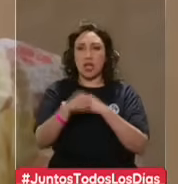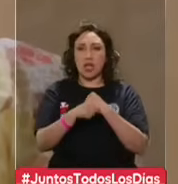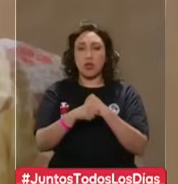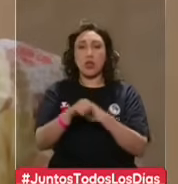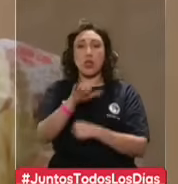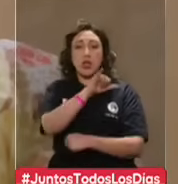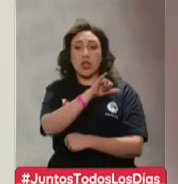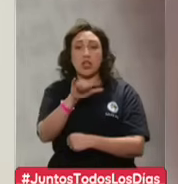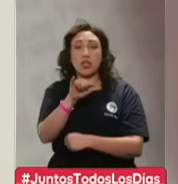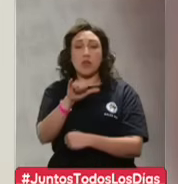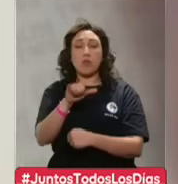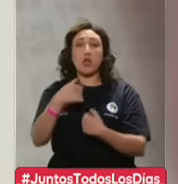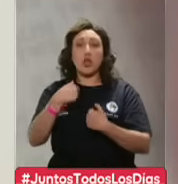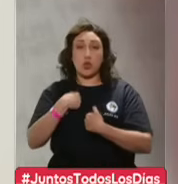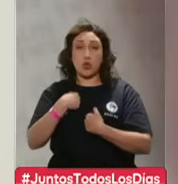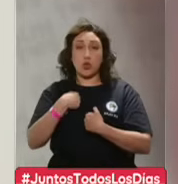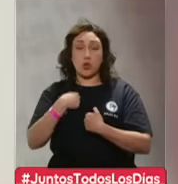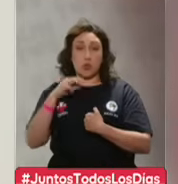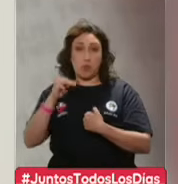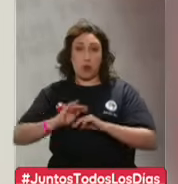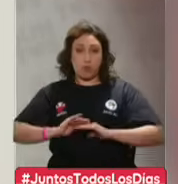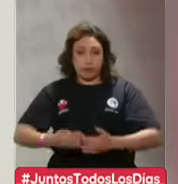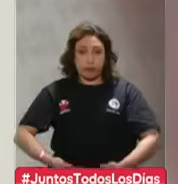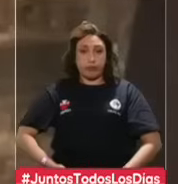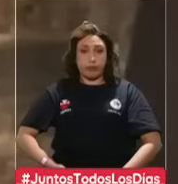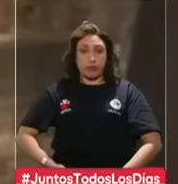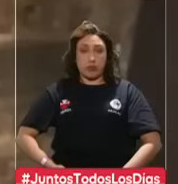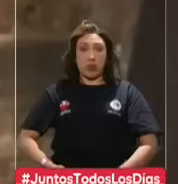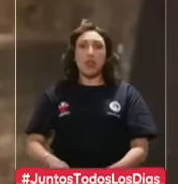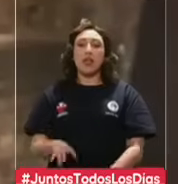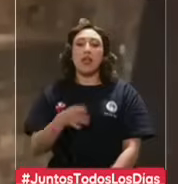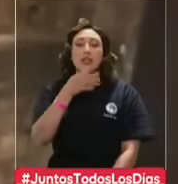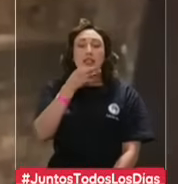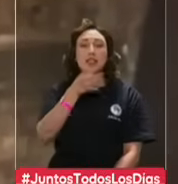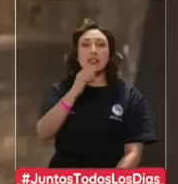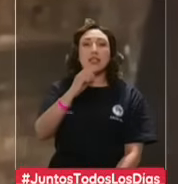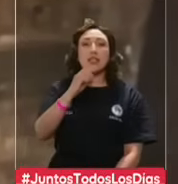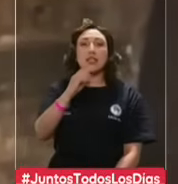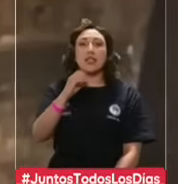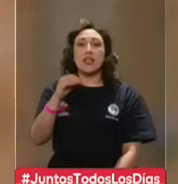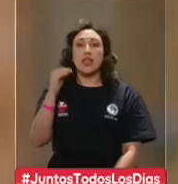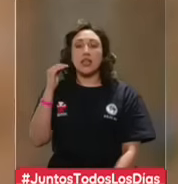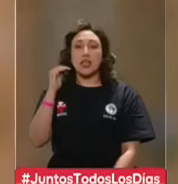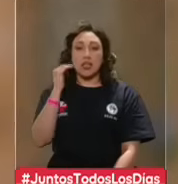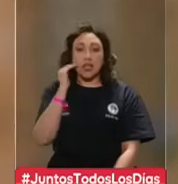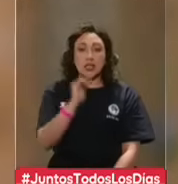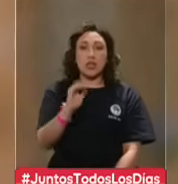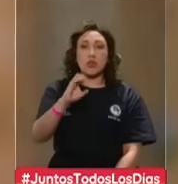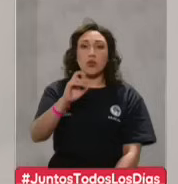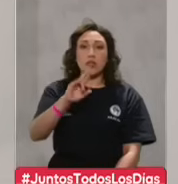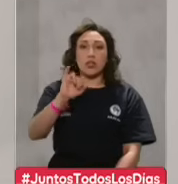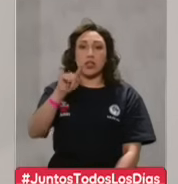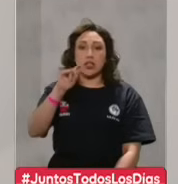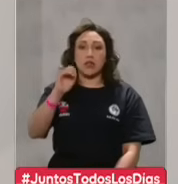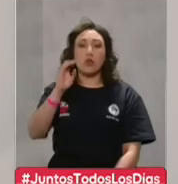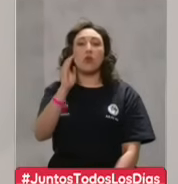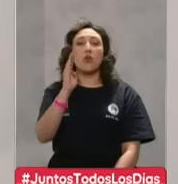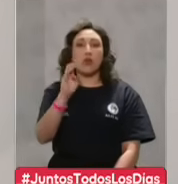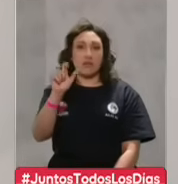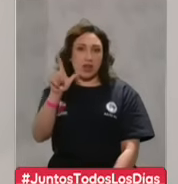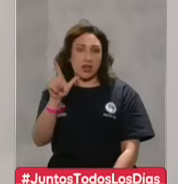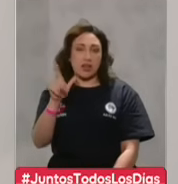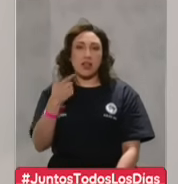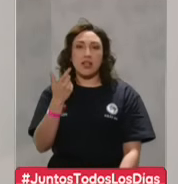después quedé embarazada yo. Cristóbal es un niño muy divertido, con mucho carácter también, súper regalo